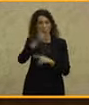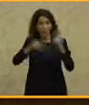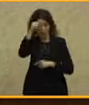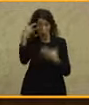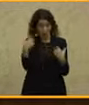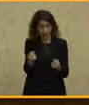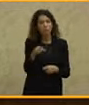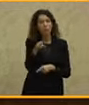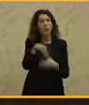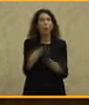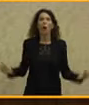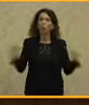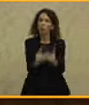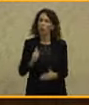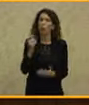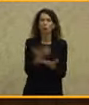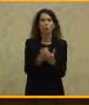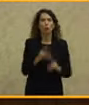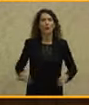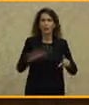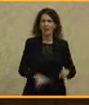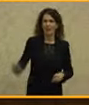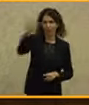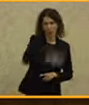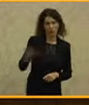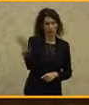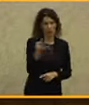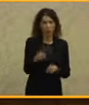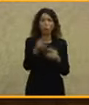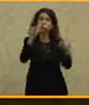mental tengan igualdad de oportunidades en todo el territorio nacional.